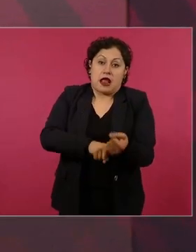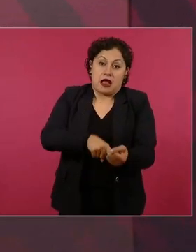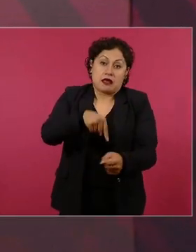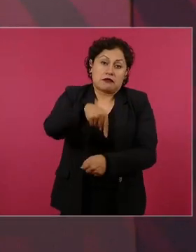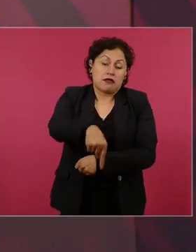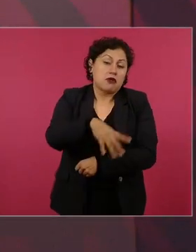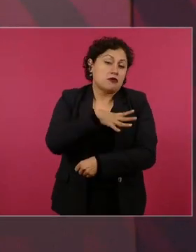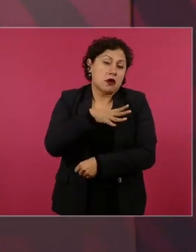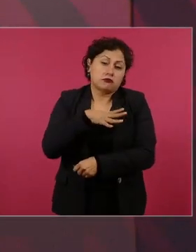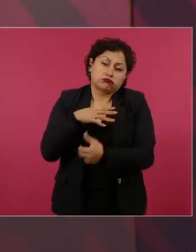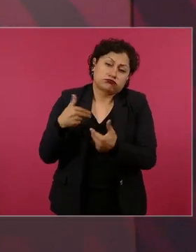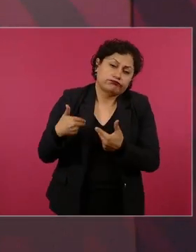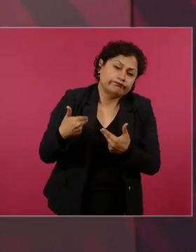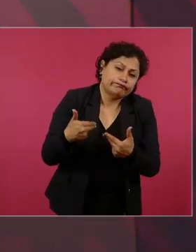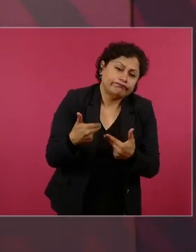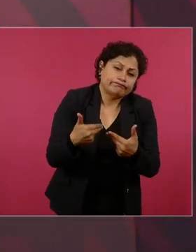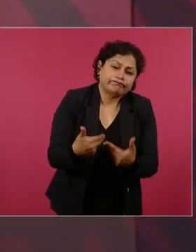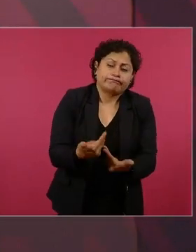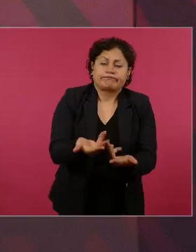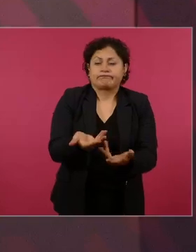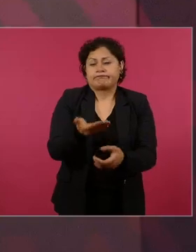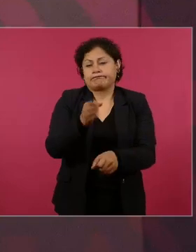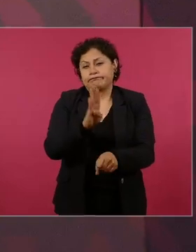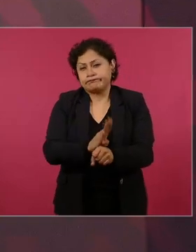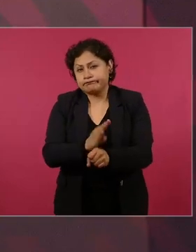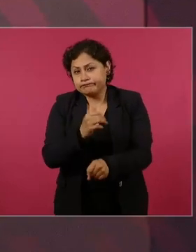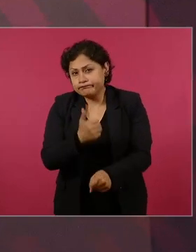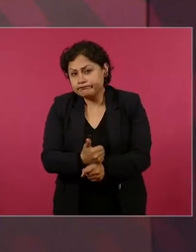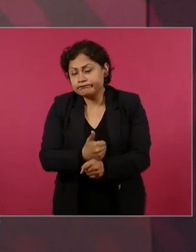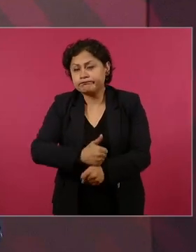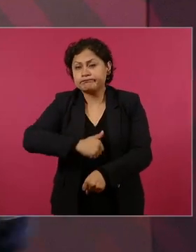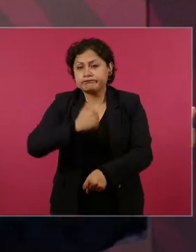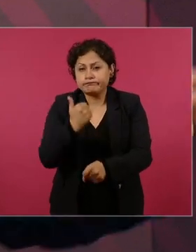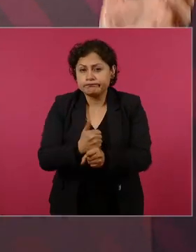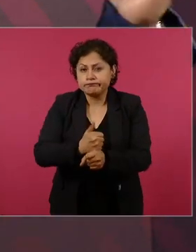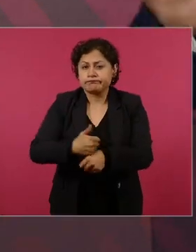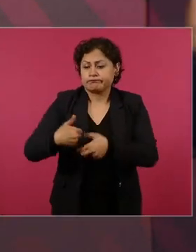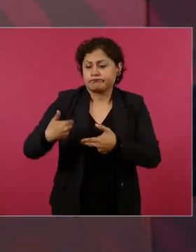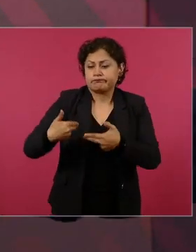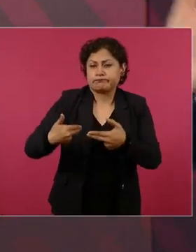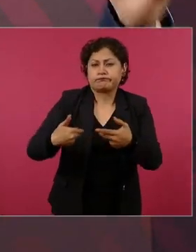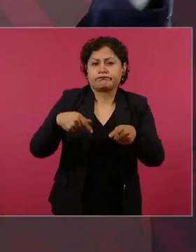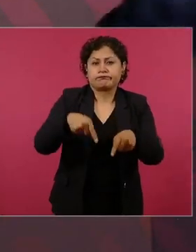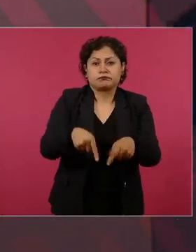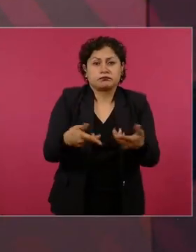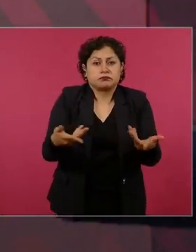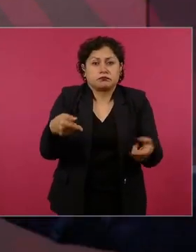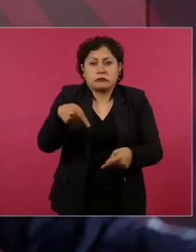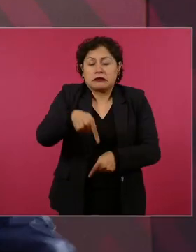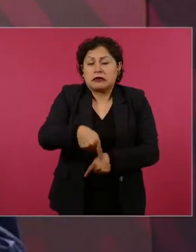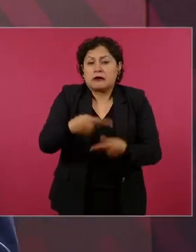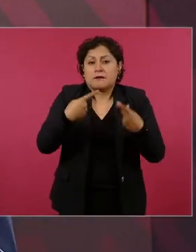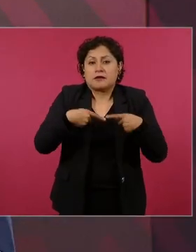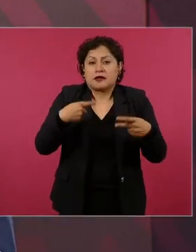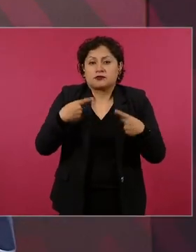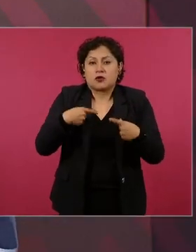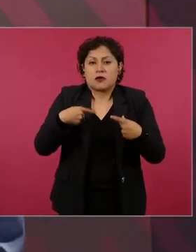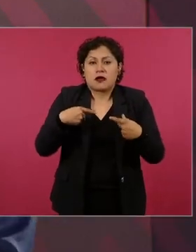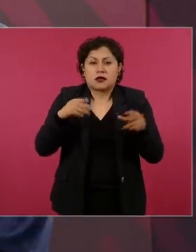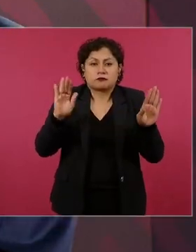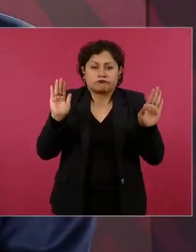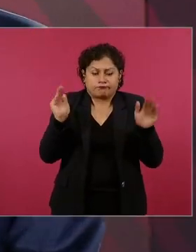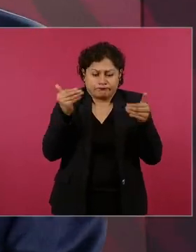sus abuelos, bisabuelos, tatarabuelos, que no sabían otra cosa, no sabían qué era la libertad,